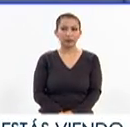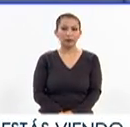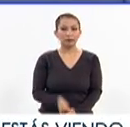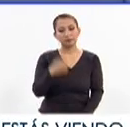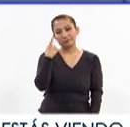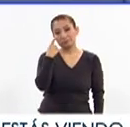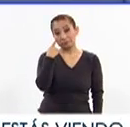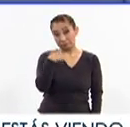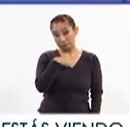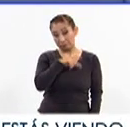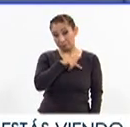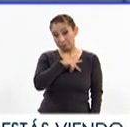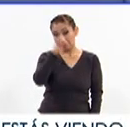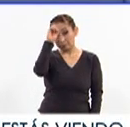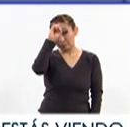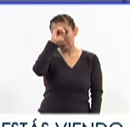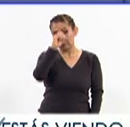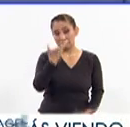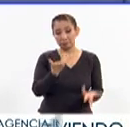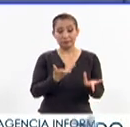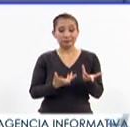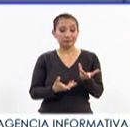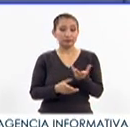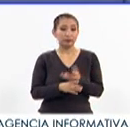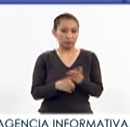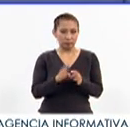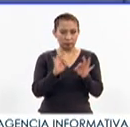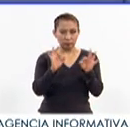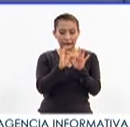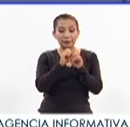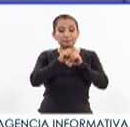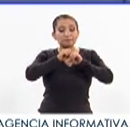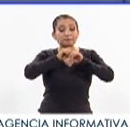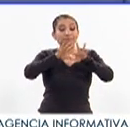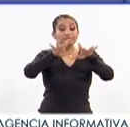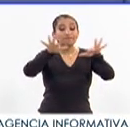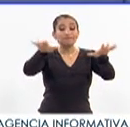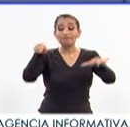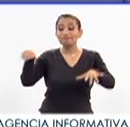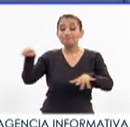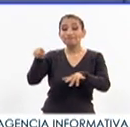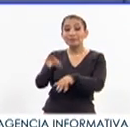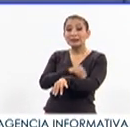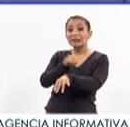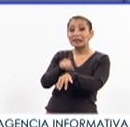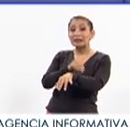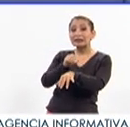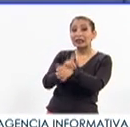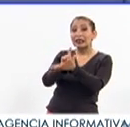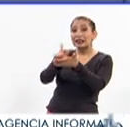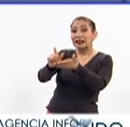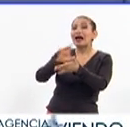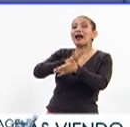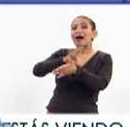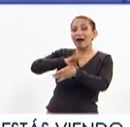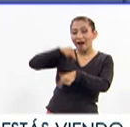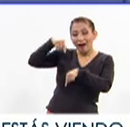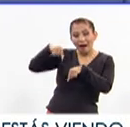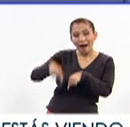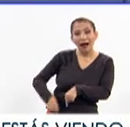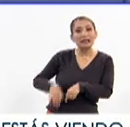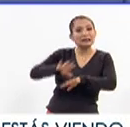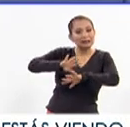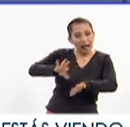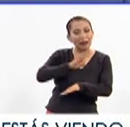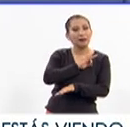Mira, desde mi punto de vista, una de las cosas más importantes es la difusión de que las energías renovables ya llegaron. ¿Qué quiere decir